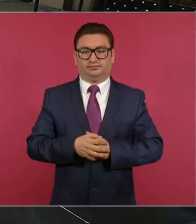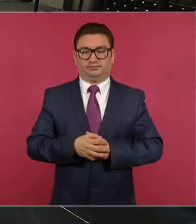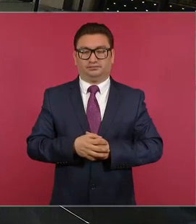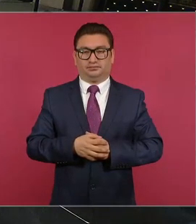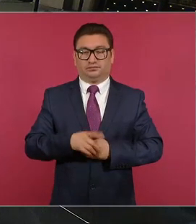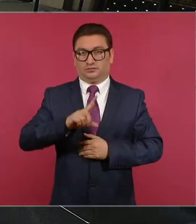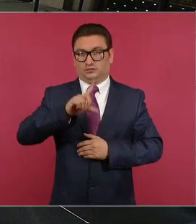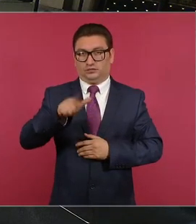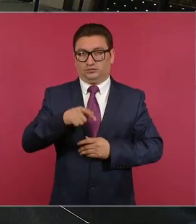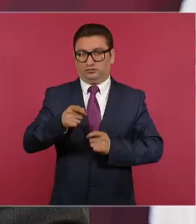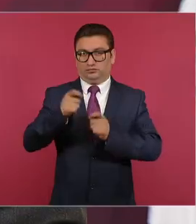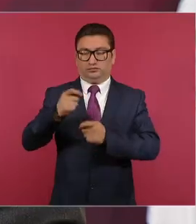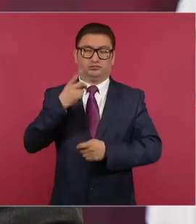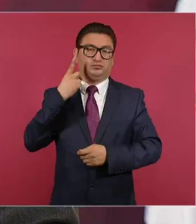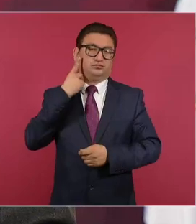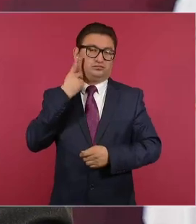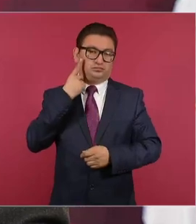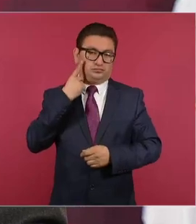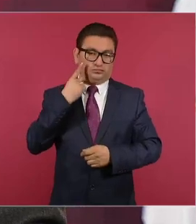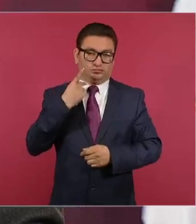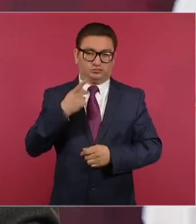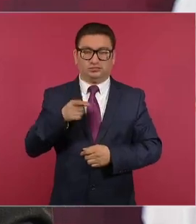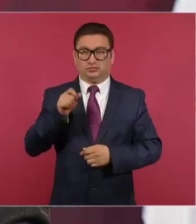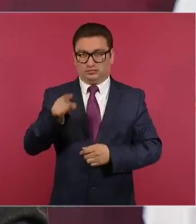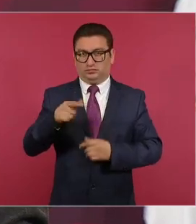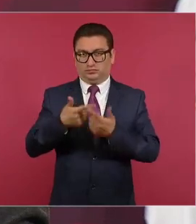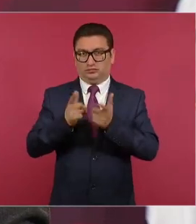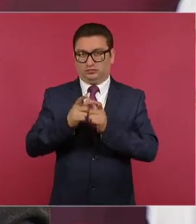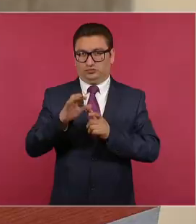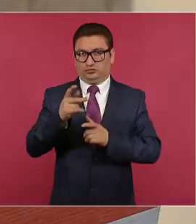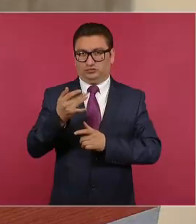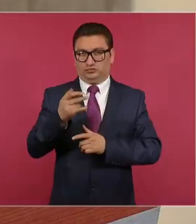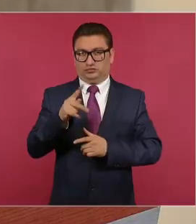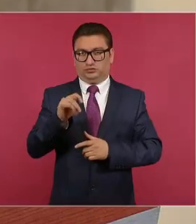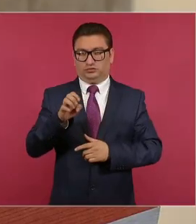fue diputado constituyente.